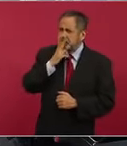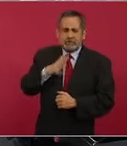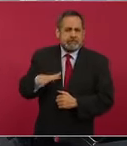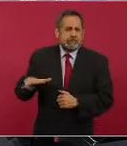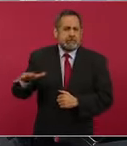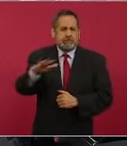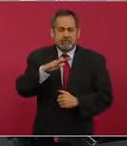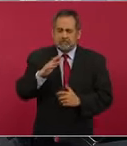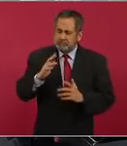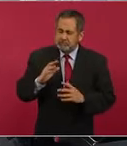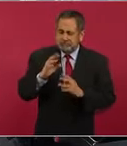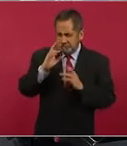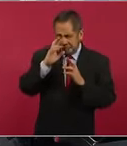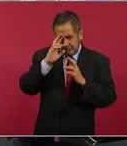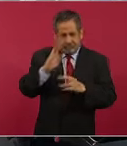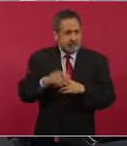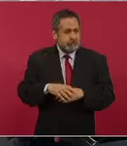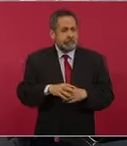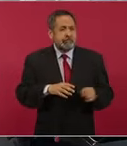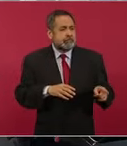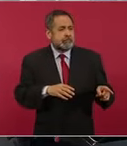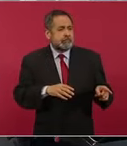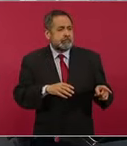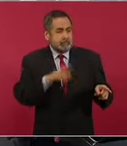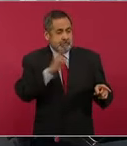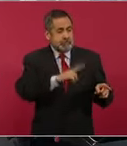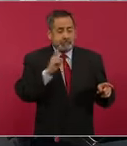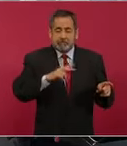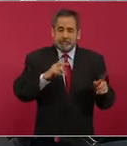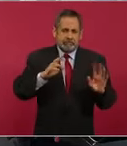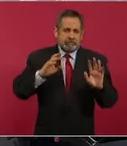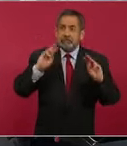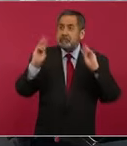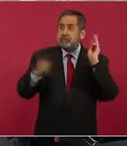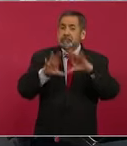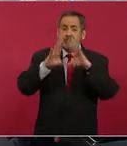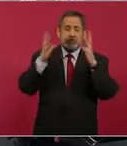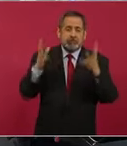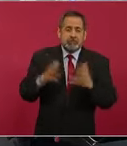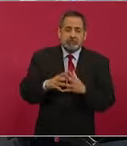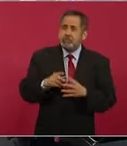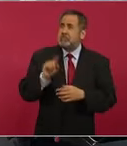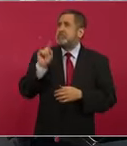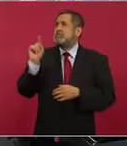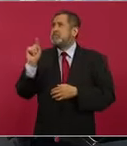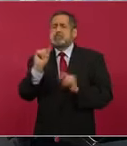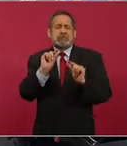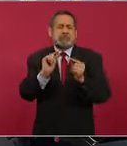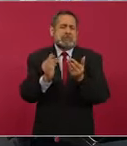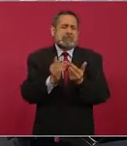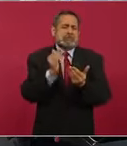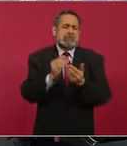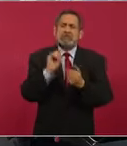Con todo respeto, son muy pocos los pueblos en el mundo que tienen